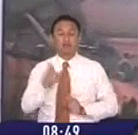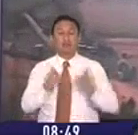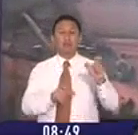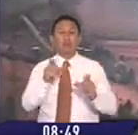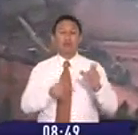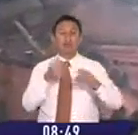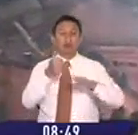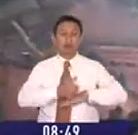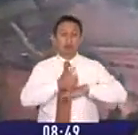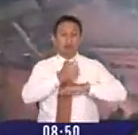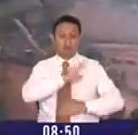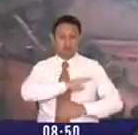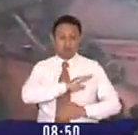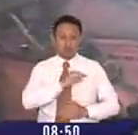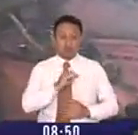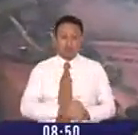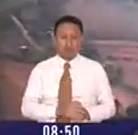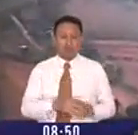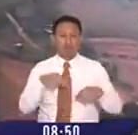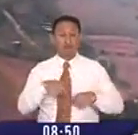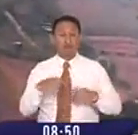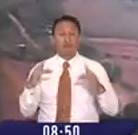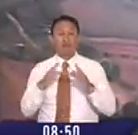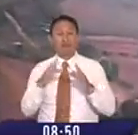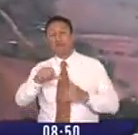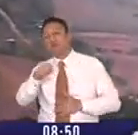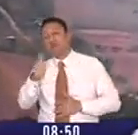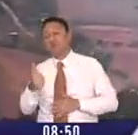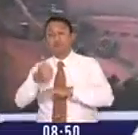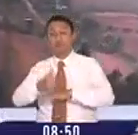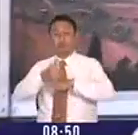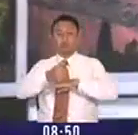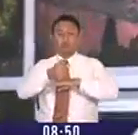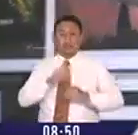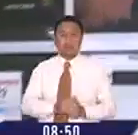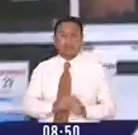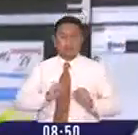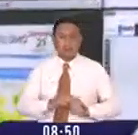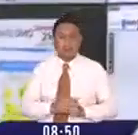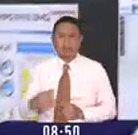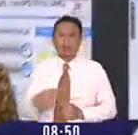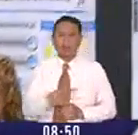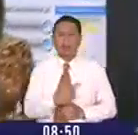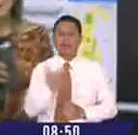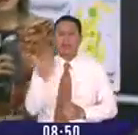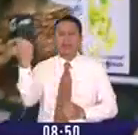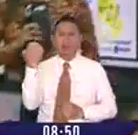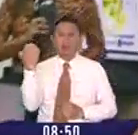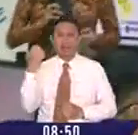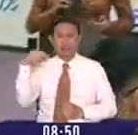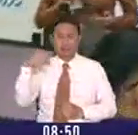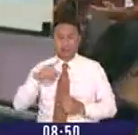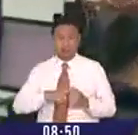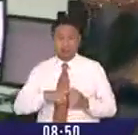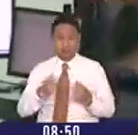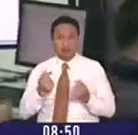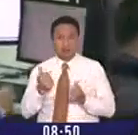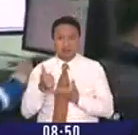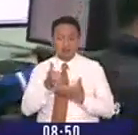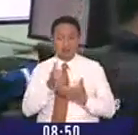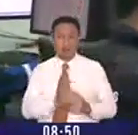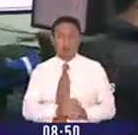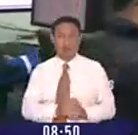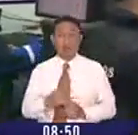de las entidades municipales, pues se conecta también con otras entidades, sobre todo para gestionar las emergencias que suceden en la capital. Carolina